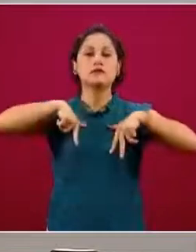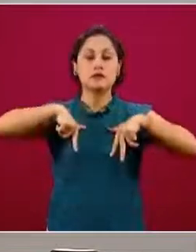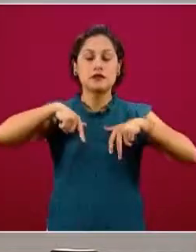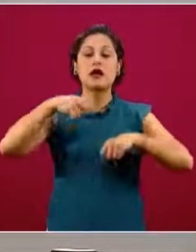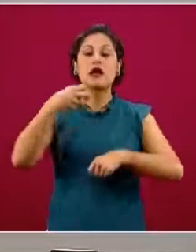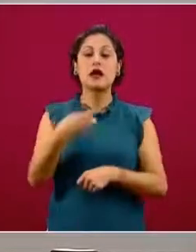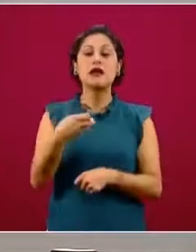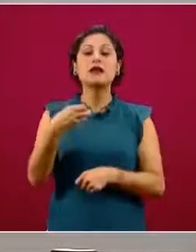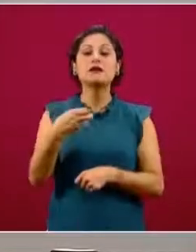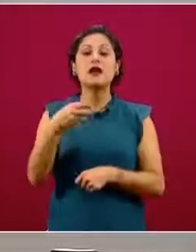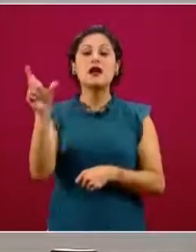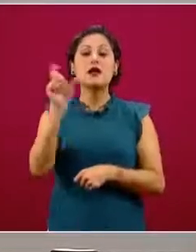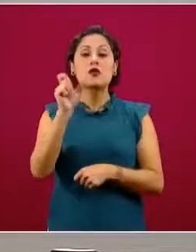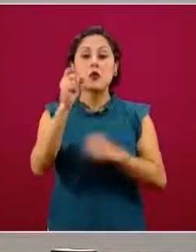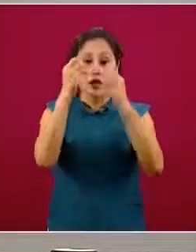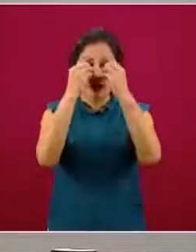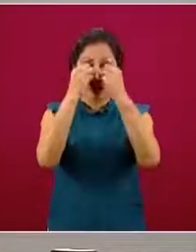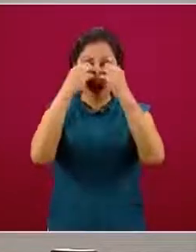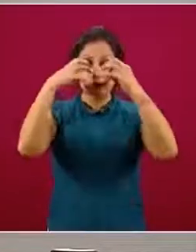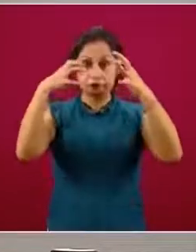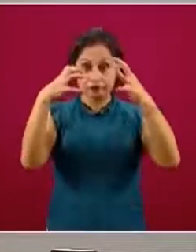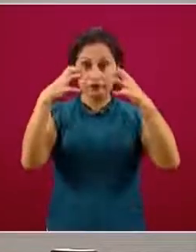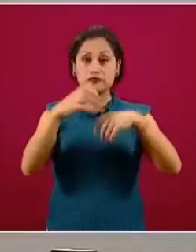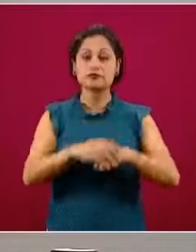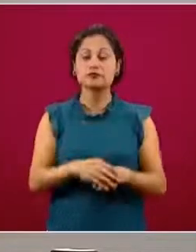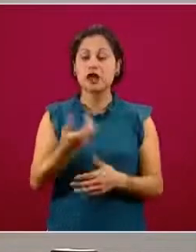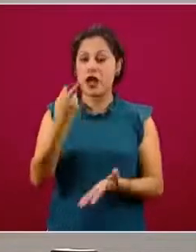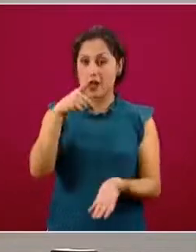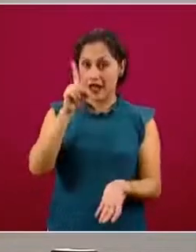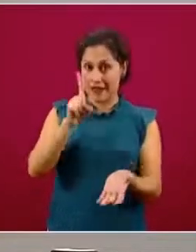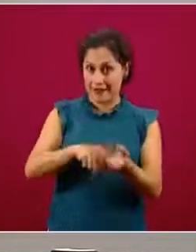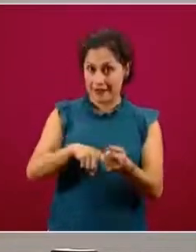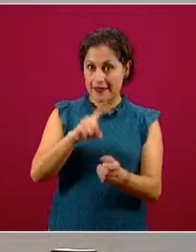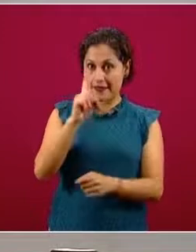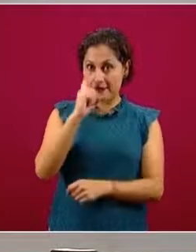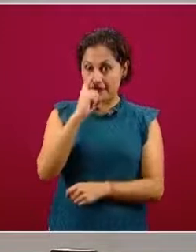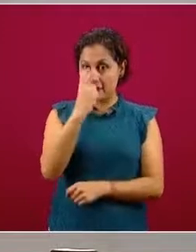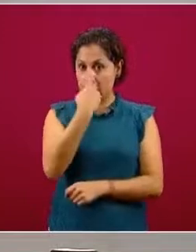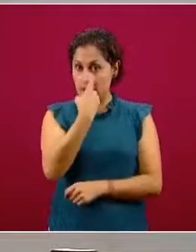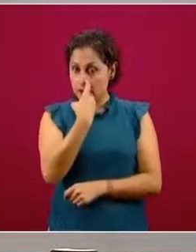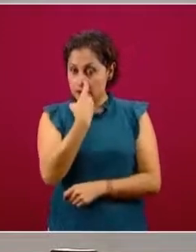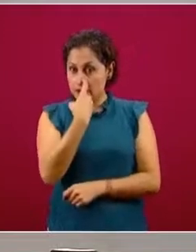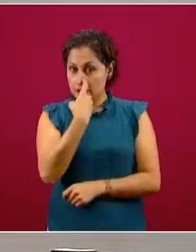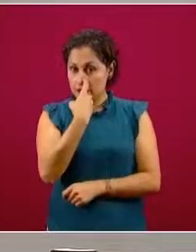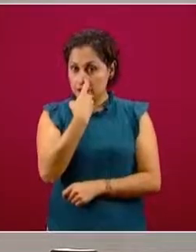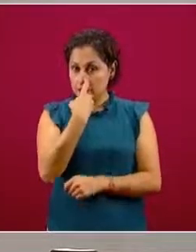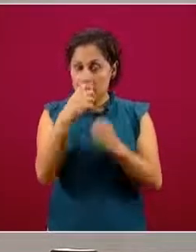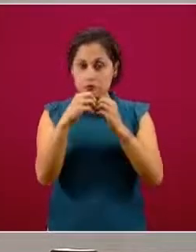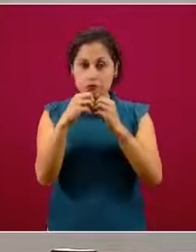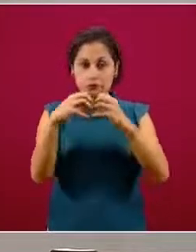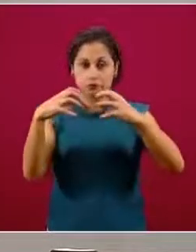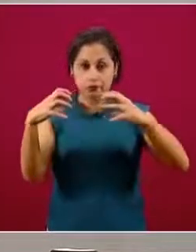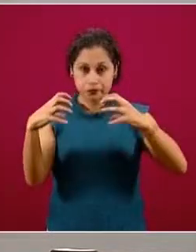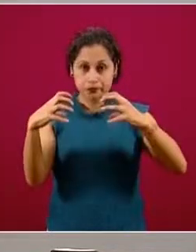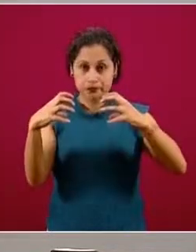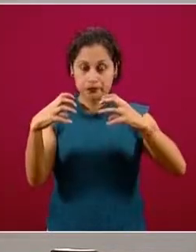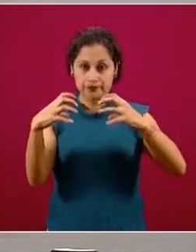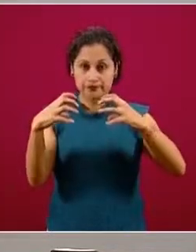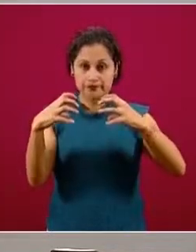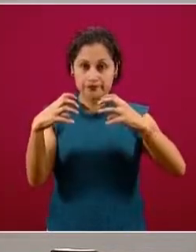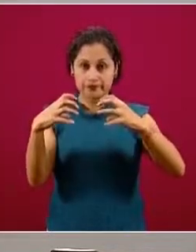inflamar esta mucosa, que es la superficie interna de la nariz, se inflama y